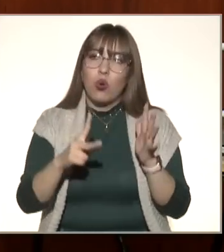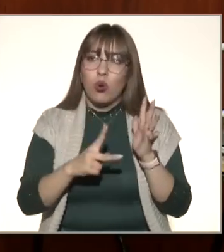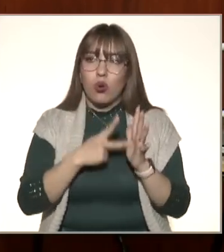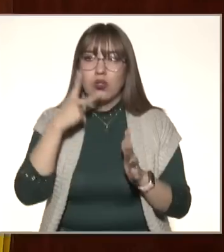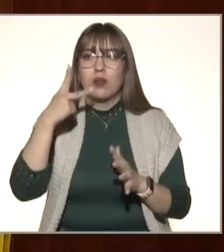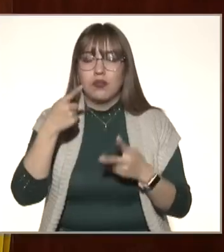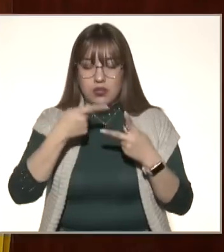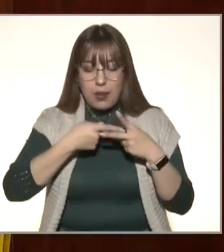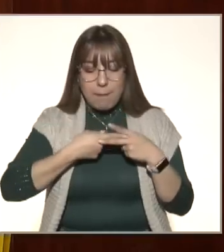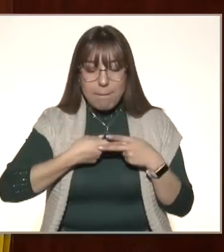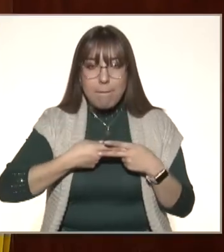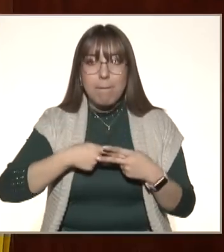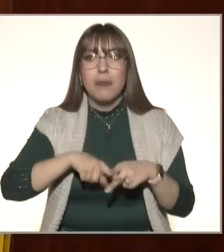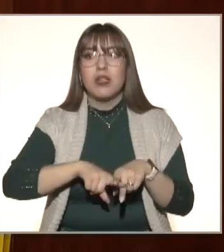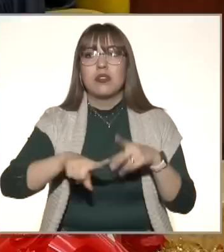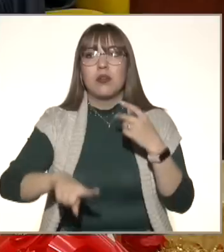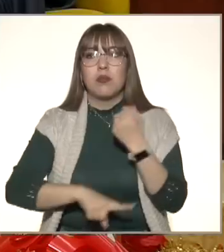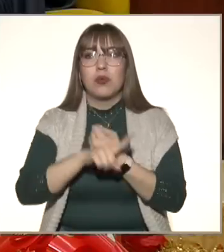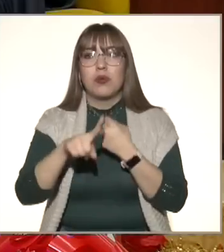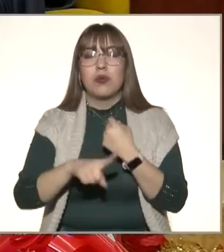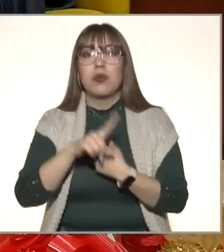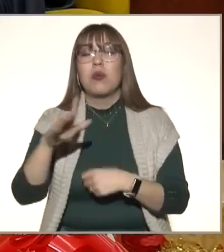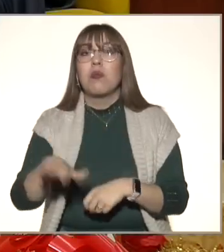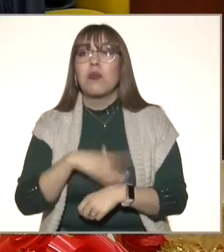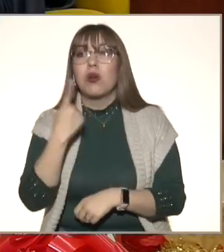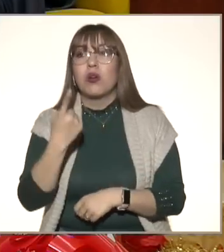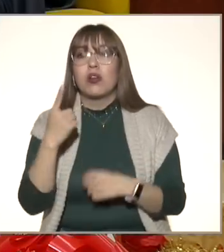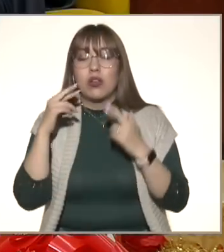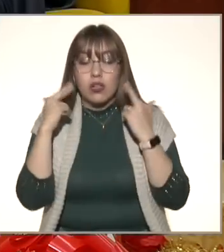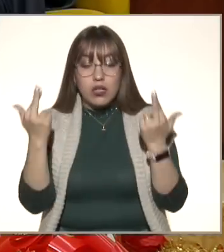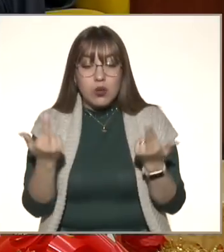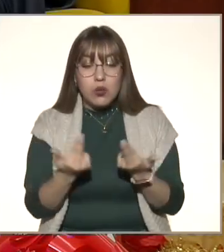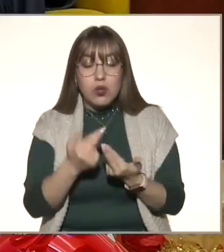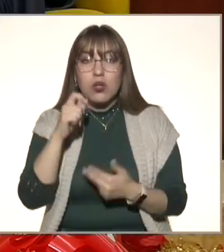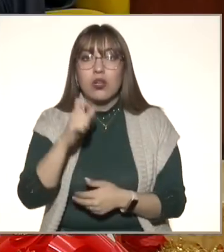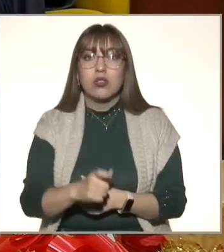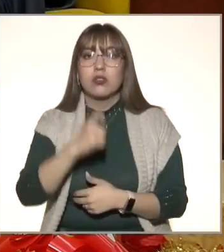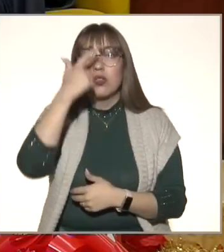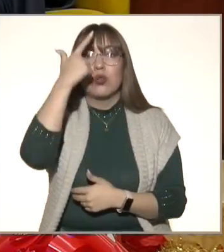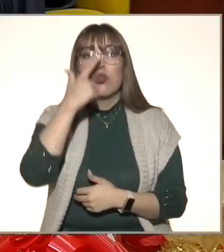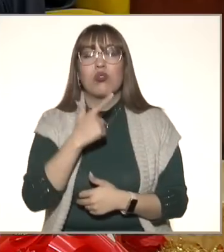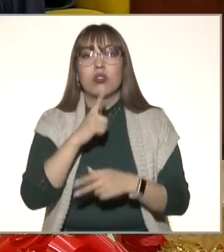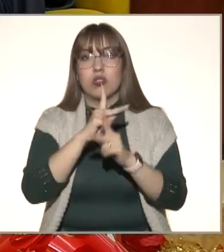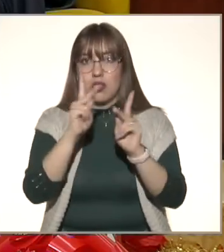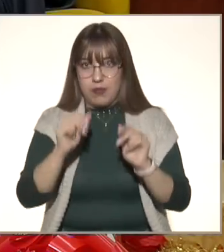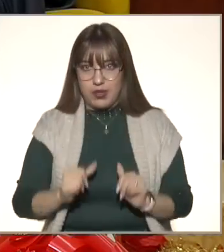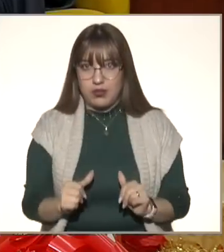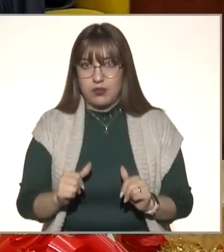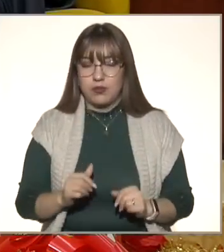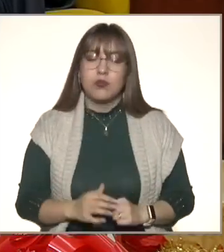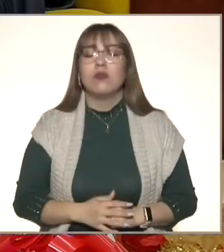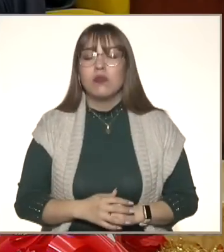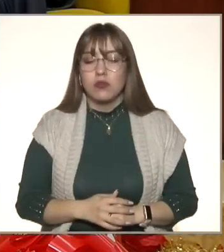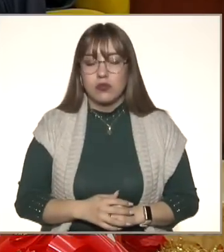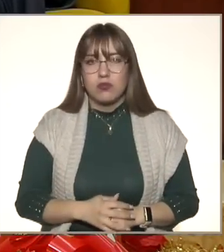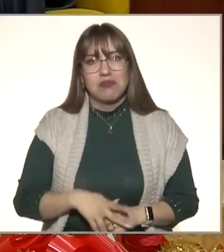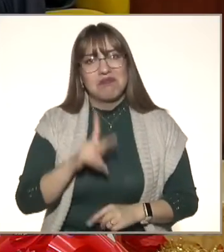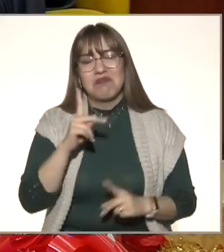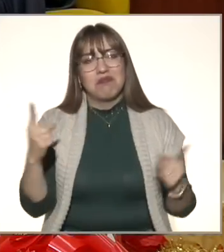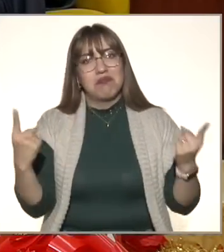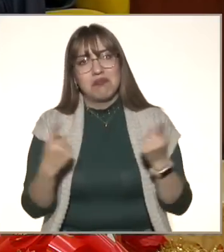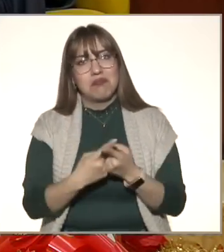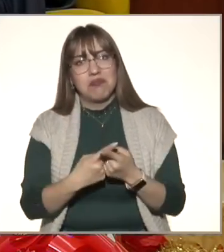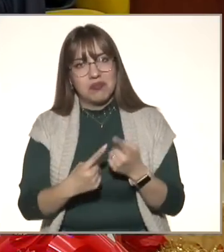poco el conflicto, porque es una época de paz, hablamos de Noche de Paz, donde vemos que no se cumple.